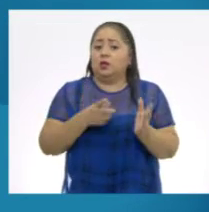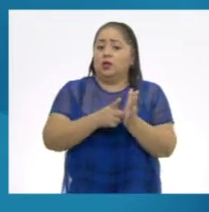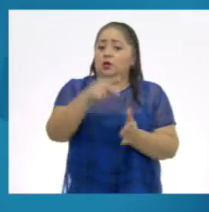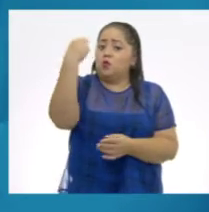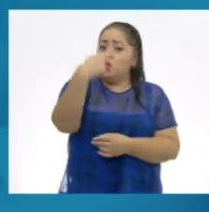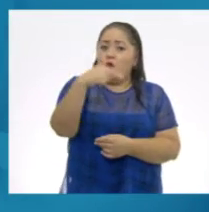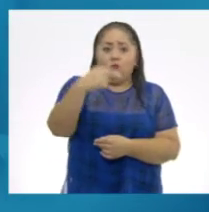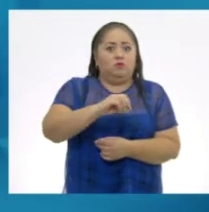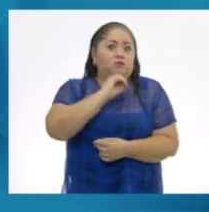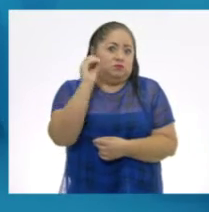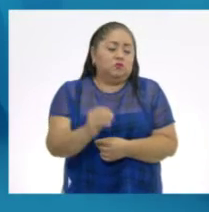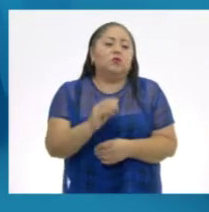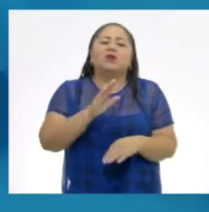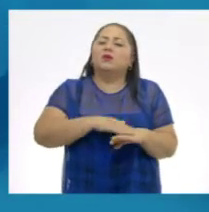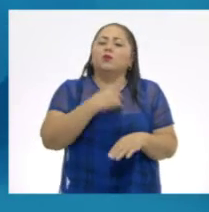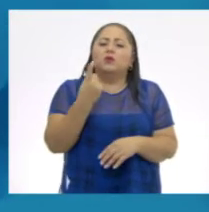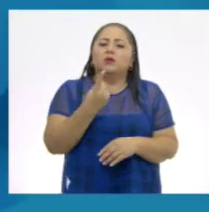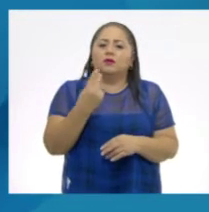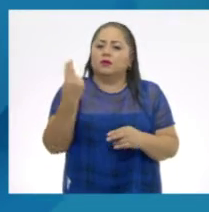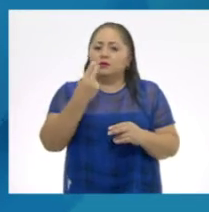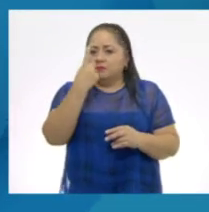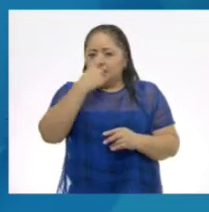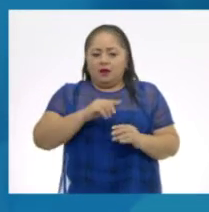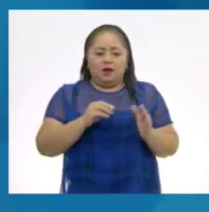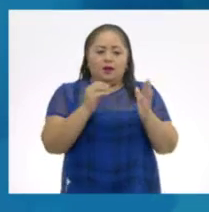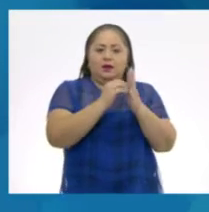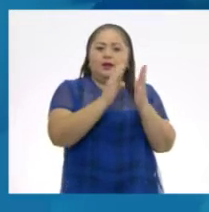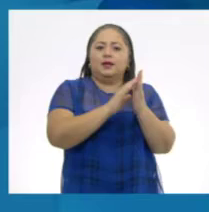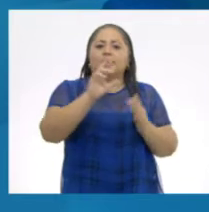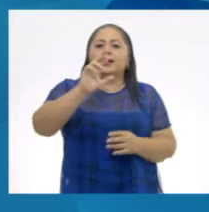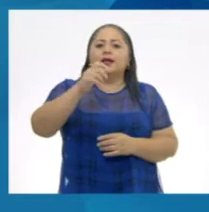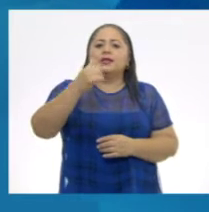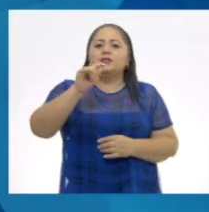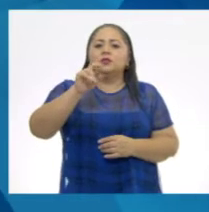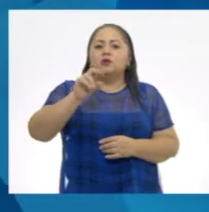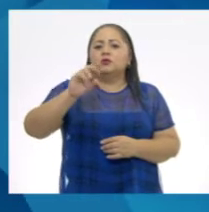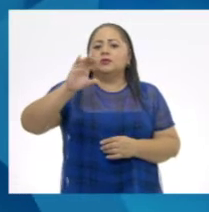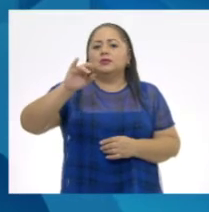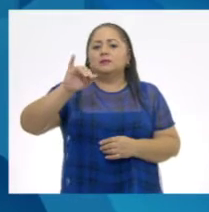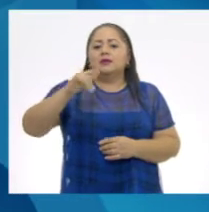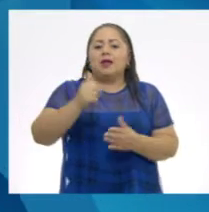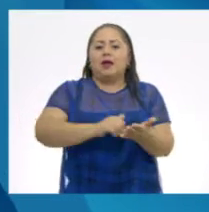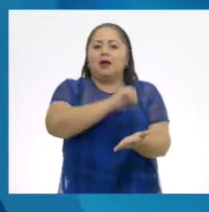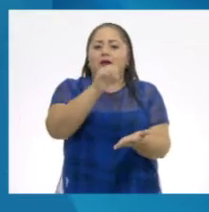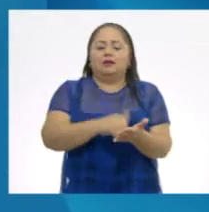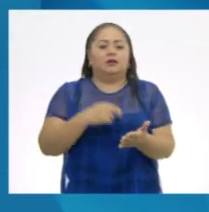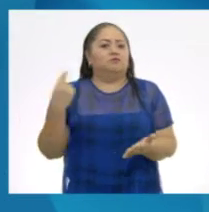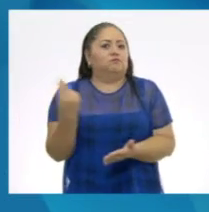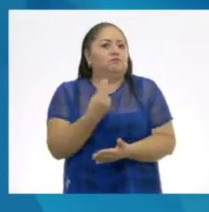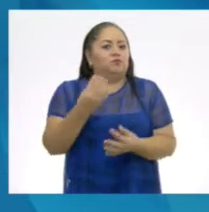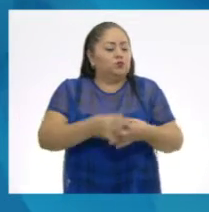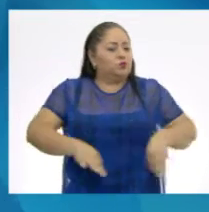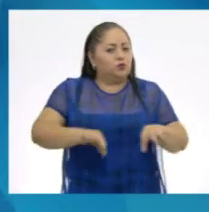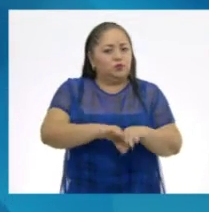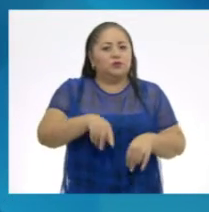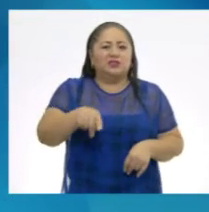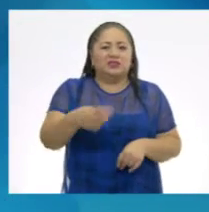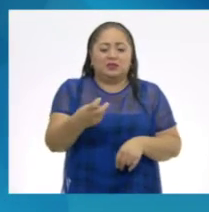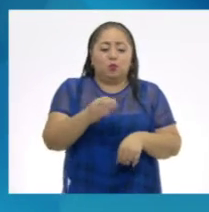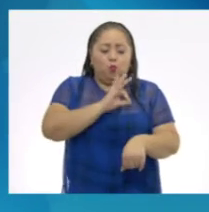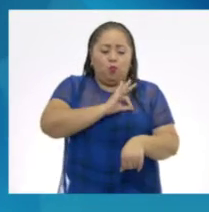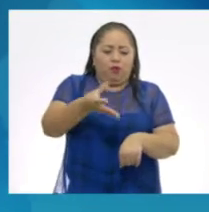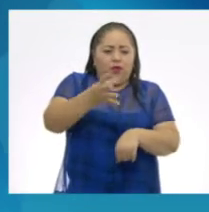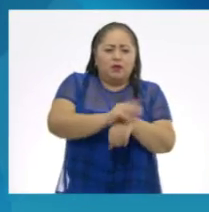a un nombre, es decir, a ser inscritos en el registro civil y tener un acta de nacimiento. Esta es la llave que le